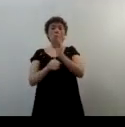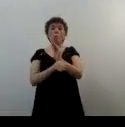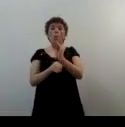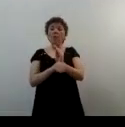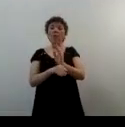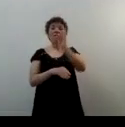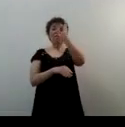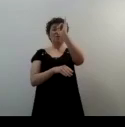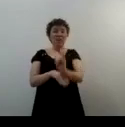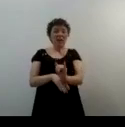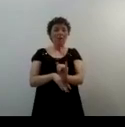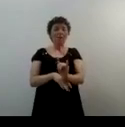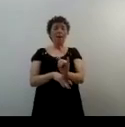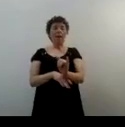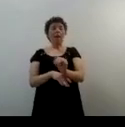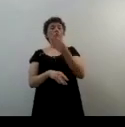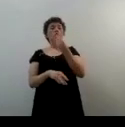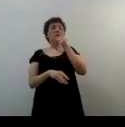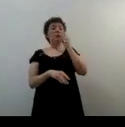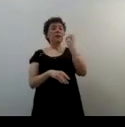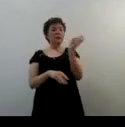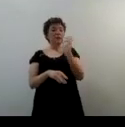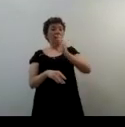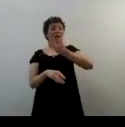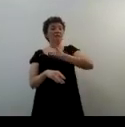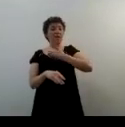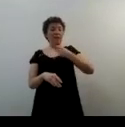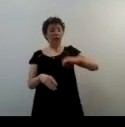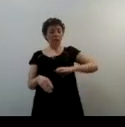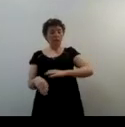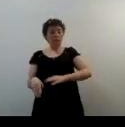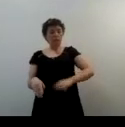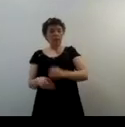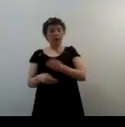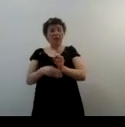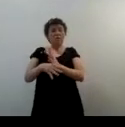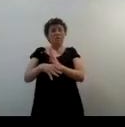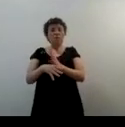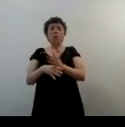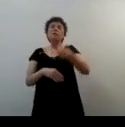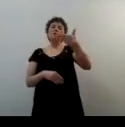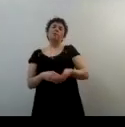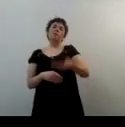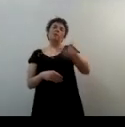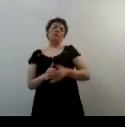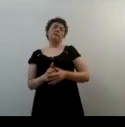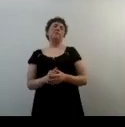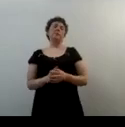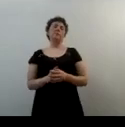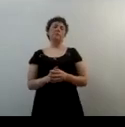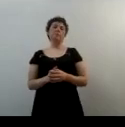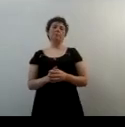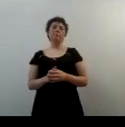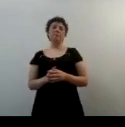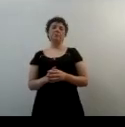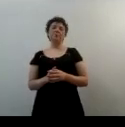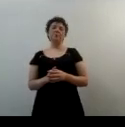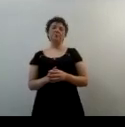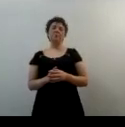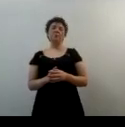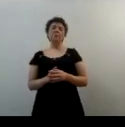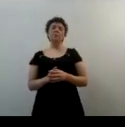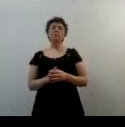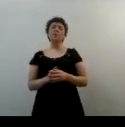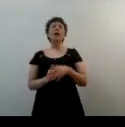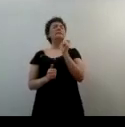otros nutrientes que influyen en esa microbiota intestinal es fundamental. Eh, y es muy